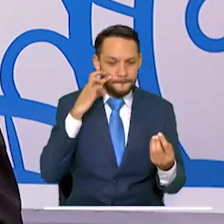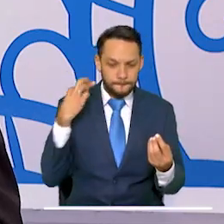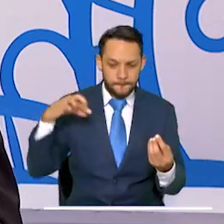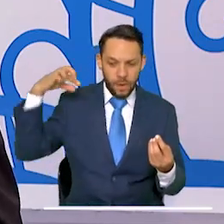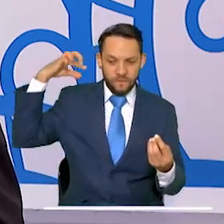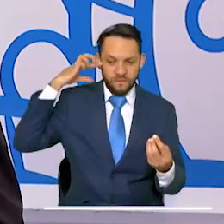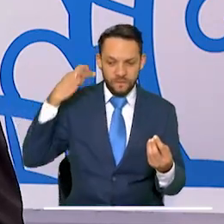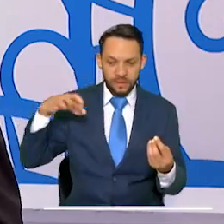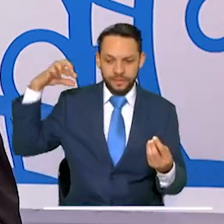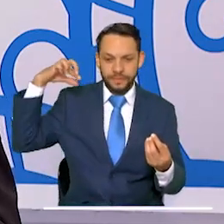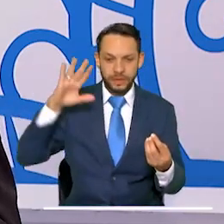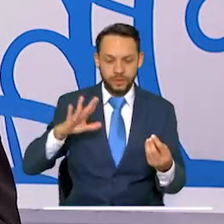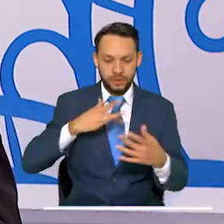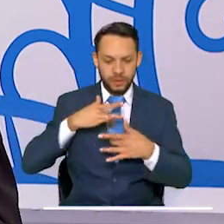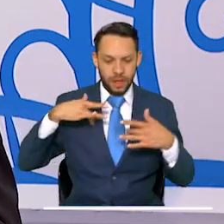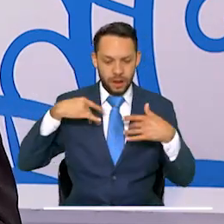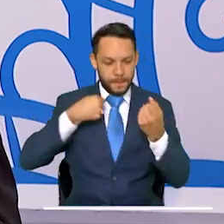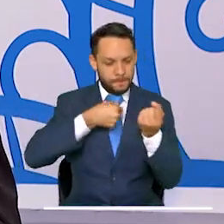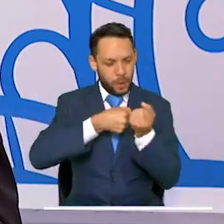salud y animal,